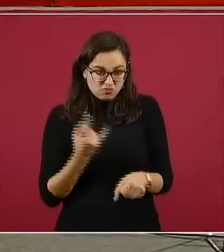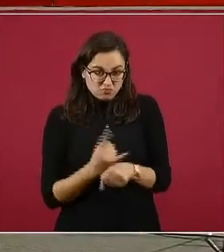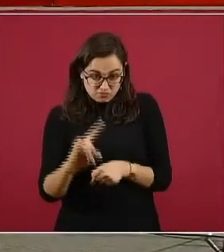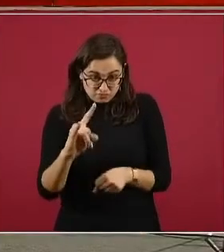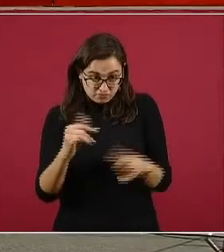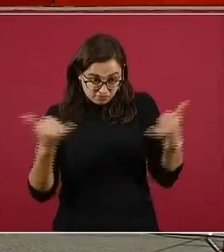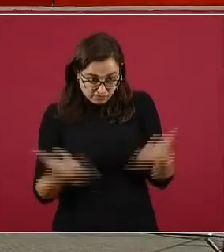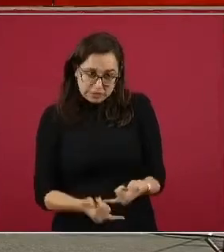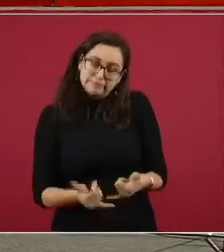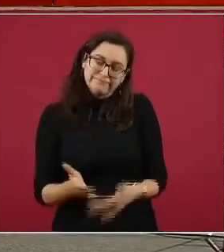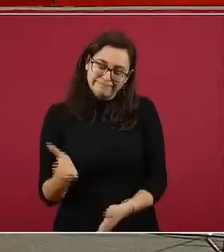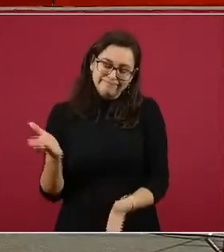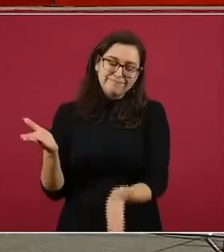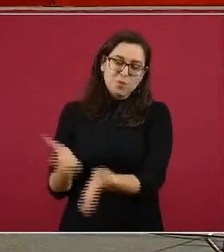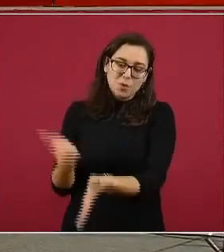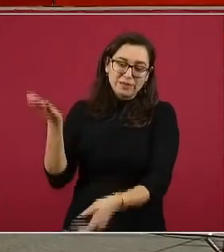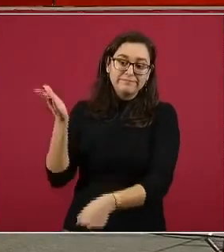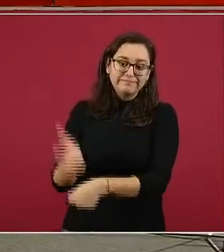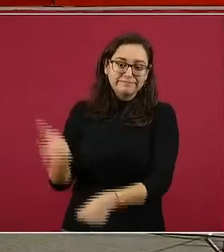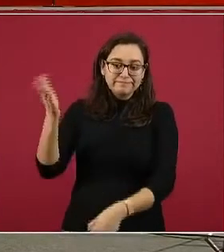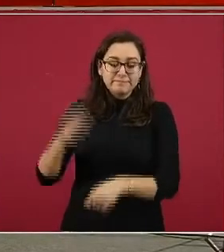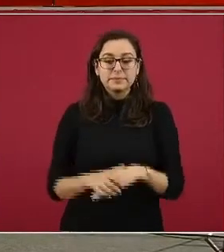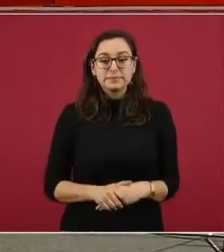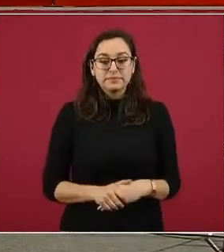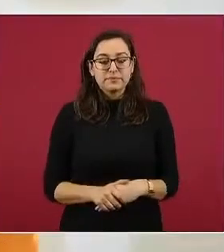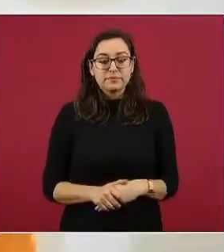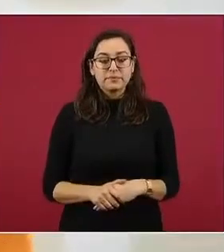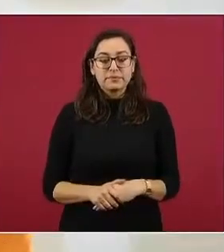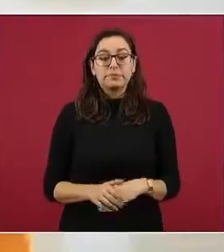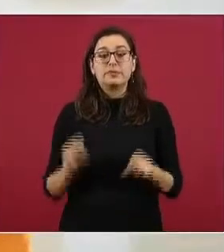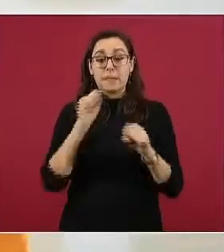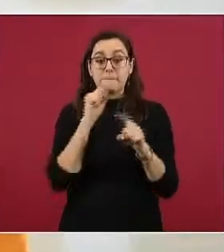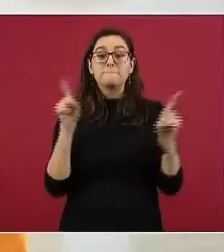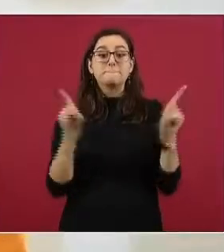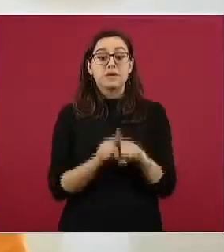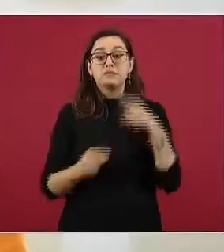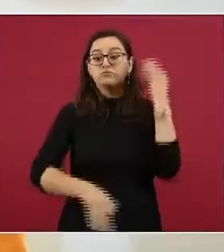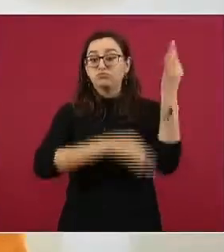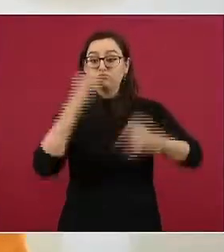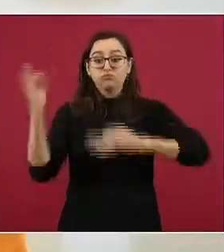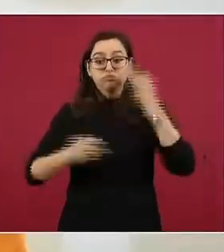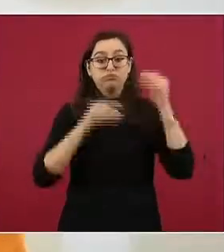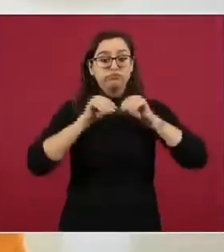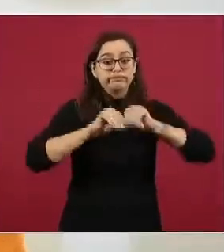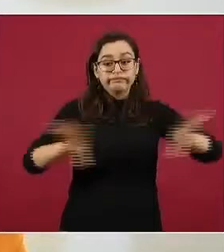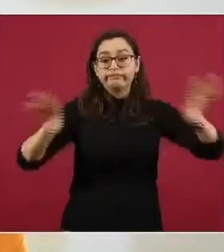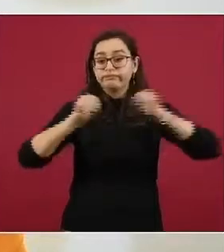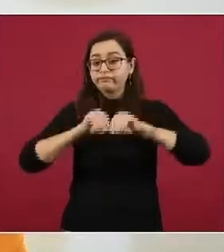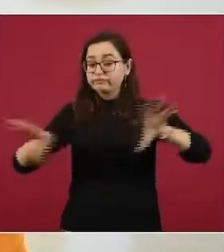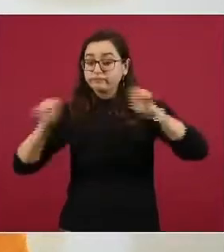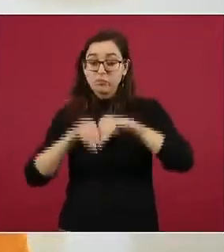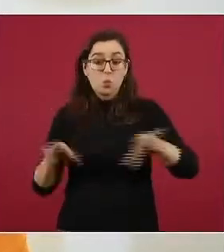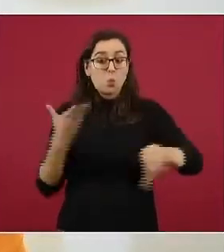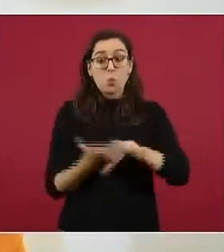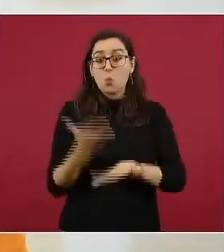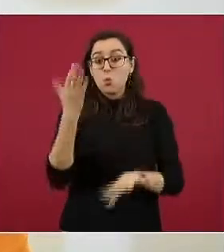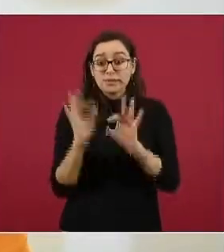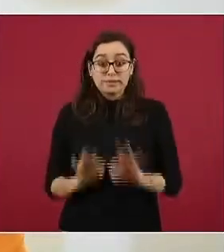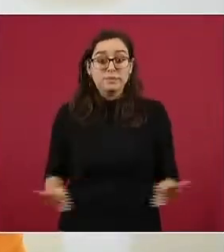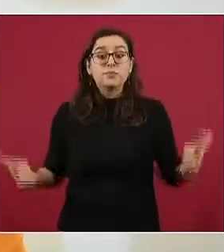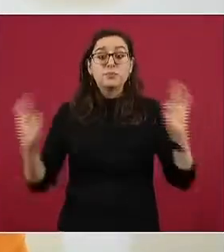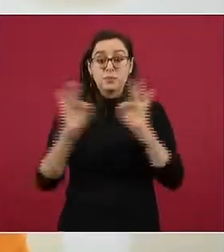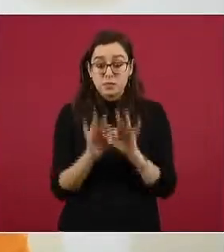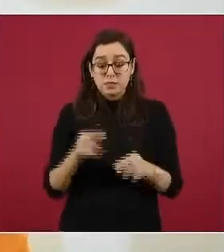decisión, esta indicación. La campaña intensiva de comunicación es fundamental. La Ciudad de México ha apostado por la información,